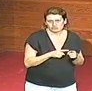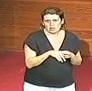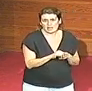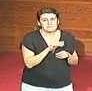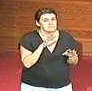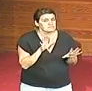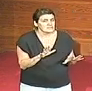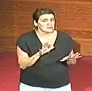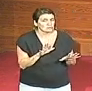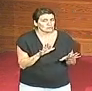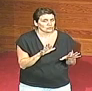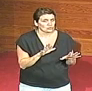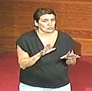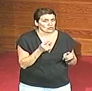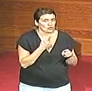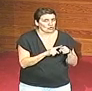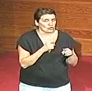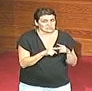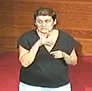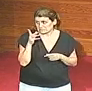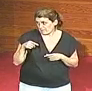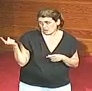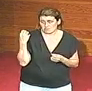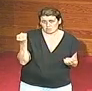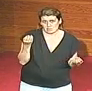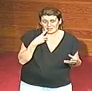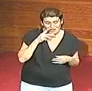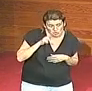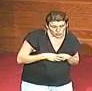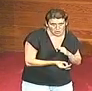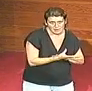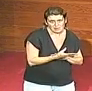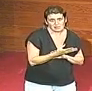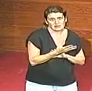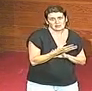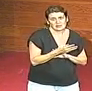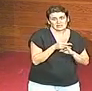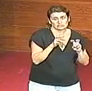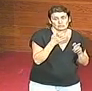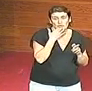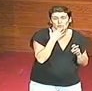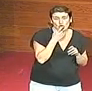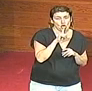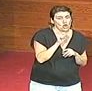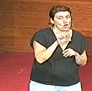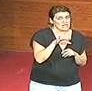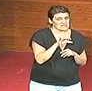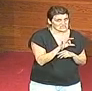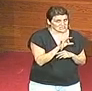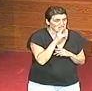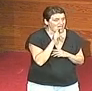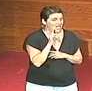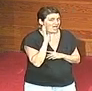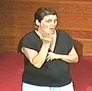hay cosas, como tú también has comentado, que nunca aparecen, que son las presiones de los lobbies, por ejemplo, las